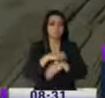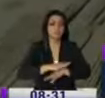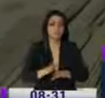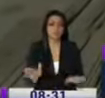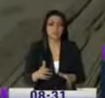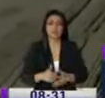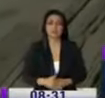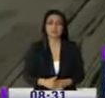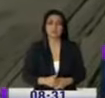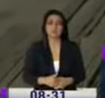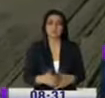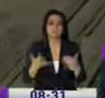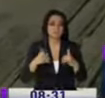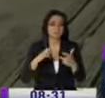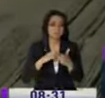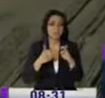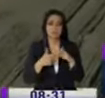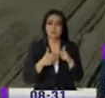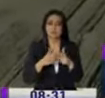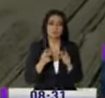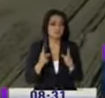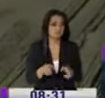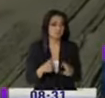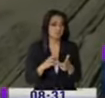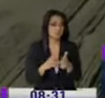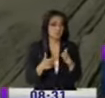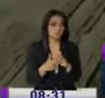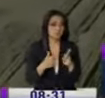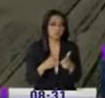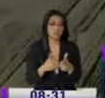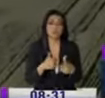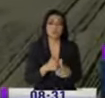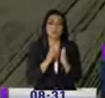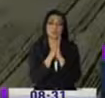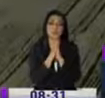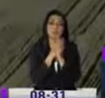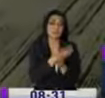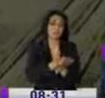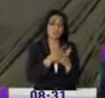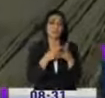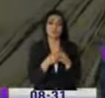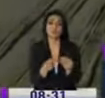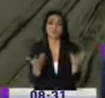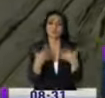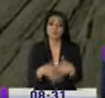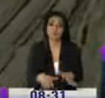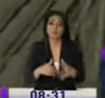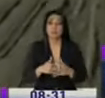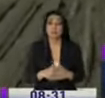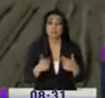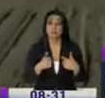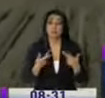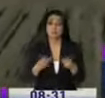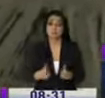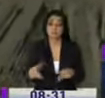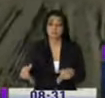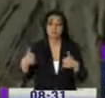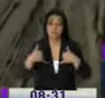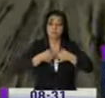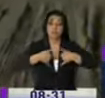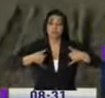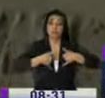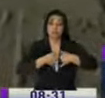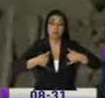Y igual seguimos con el mismo problema. Quisiera que por favor nos den alguna solución a esto. Nosotros tenemos unos locales que sí nos